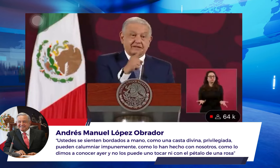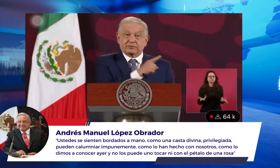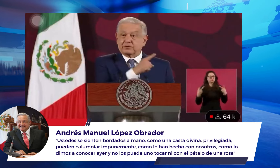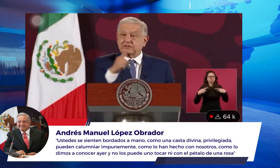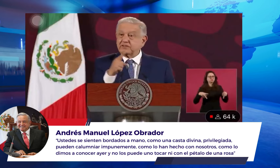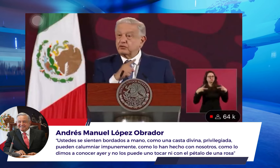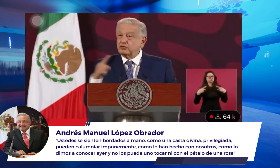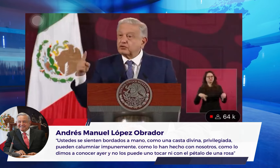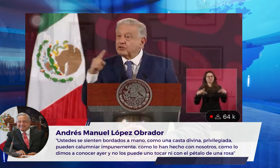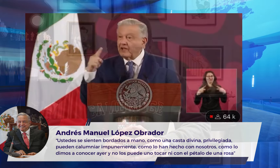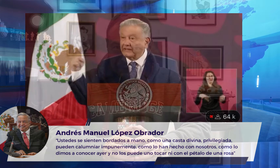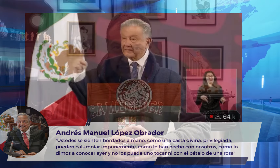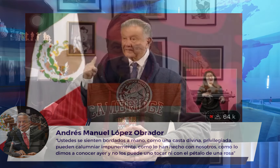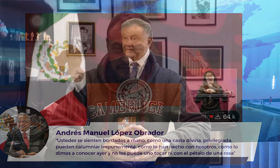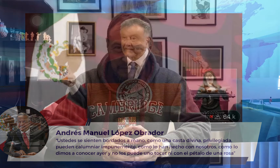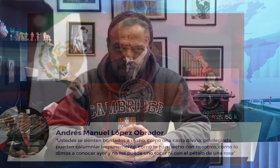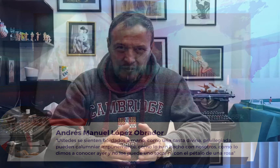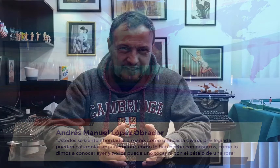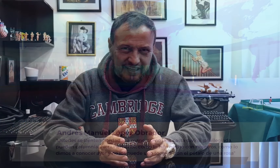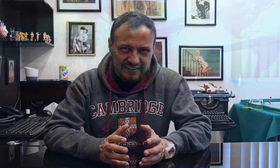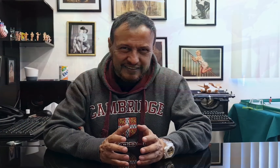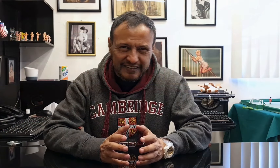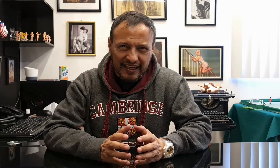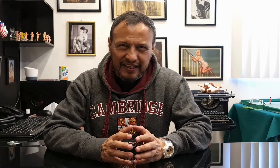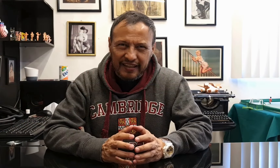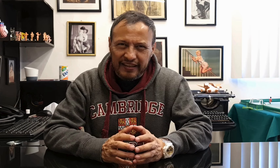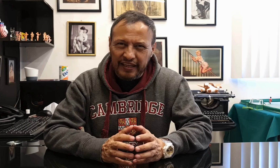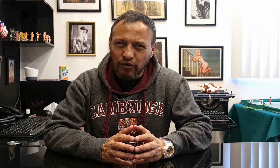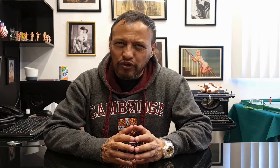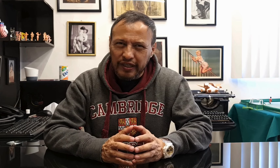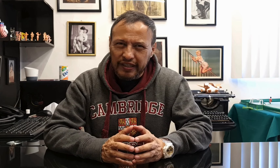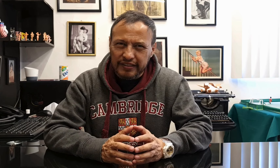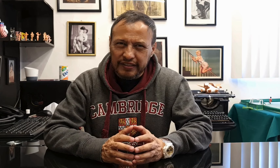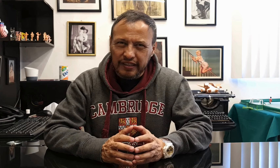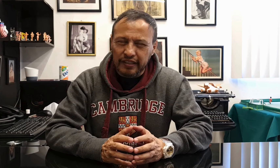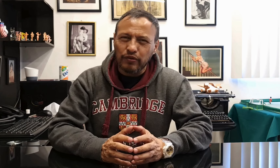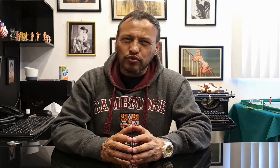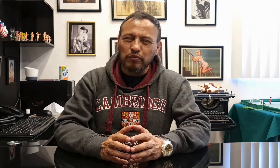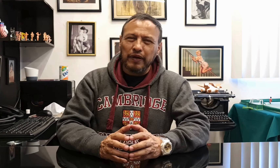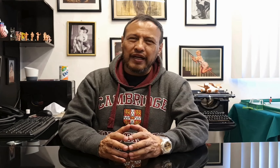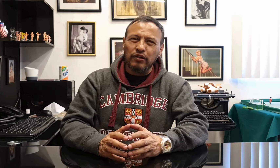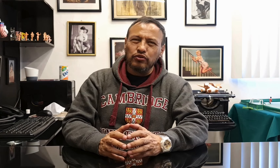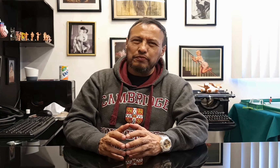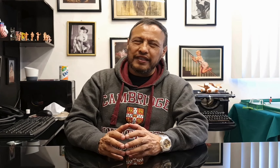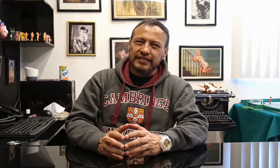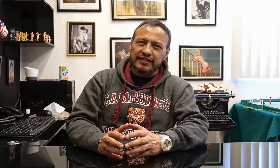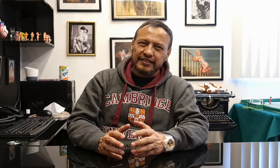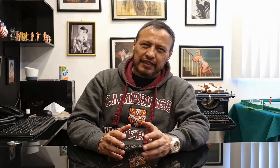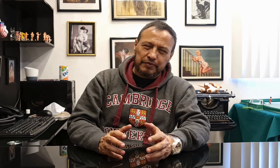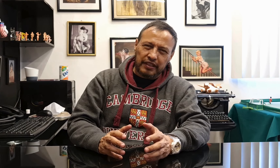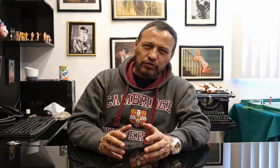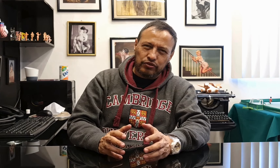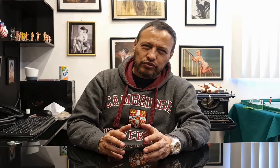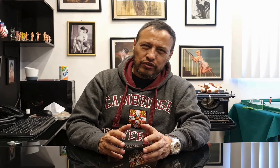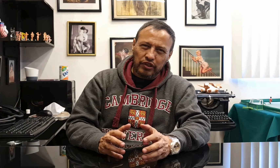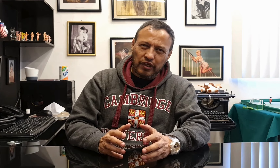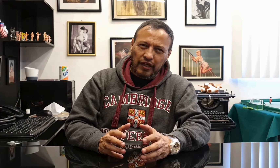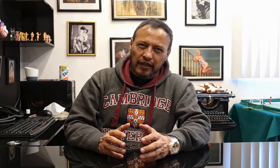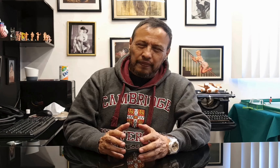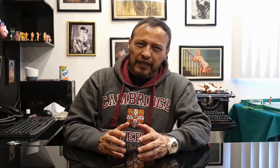gente, que porque es el New York Times. ¿Verdad que está de no creerse, incluso para los más